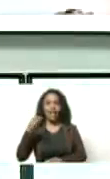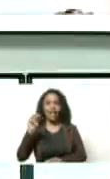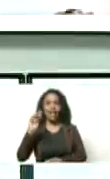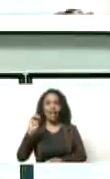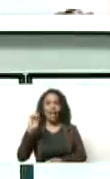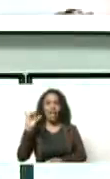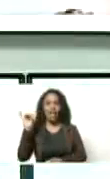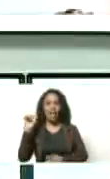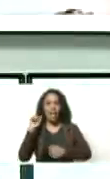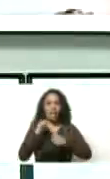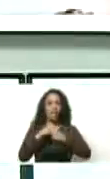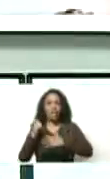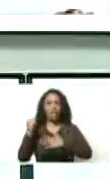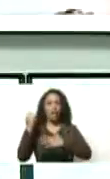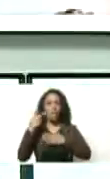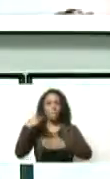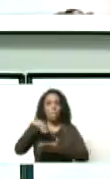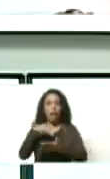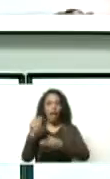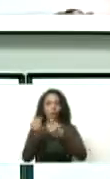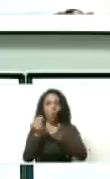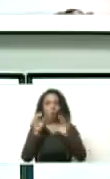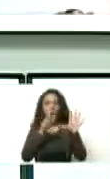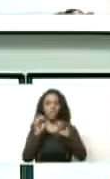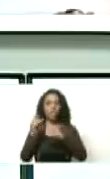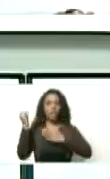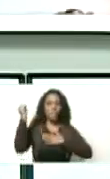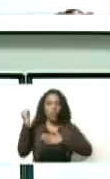La salsa changuey que se bailaba en los años 80.